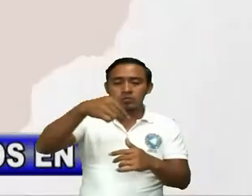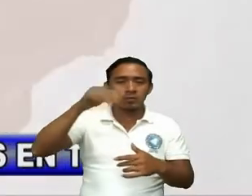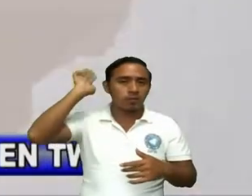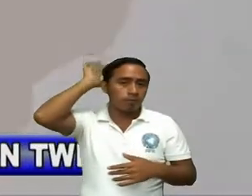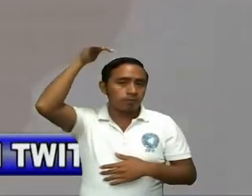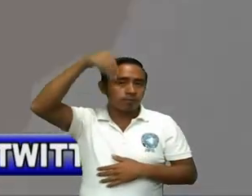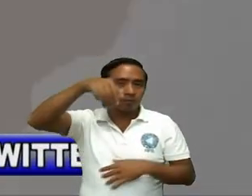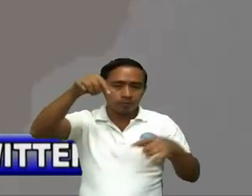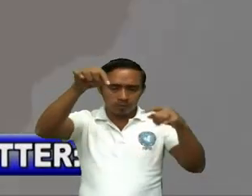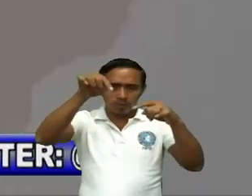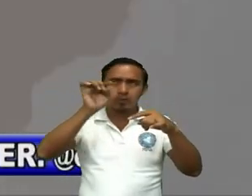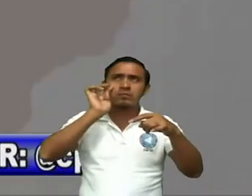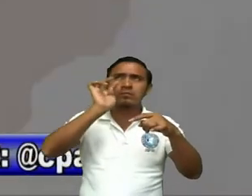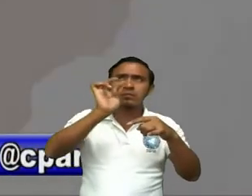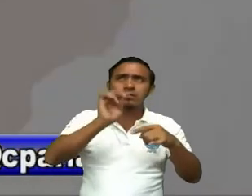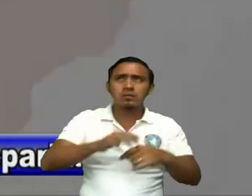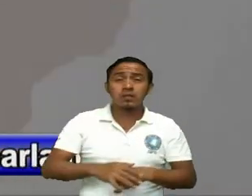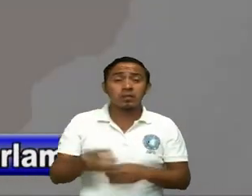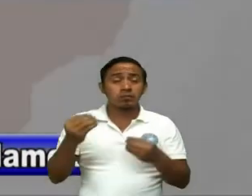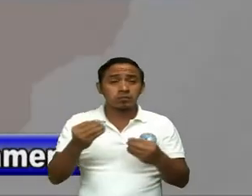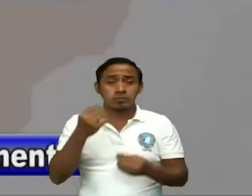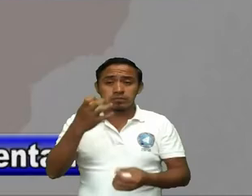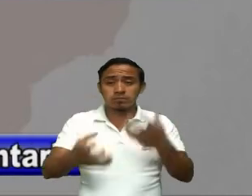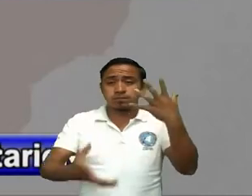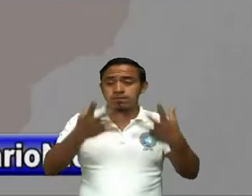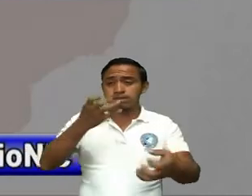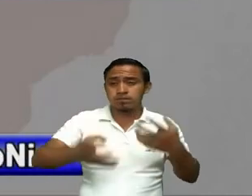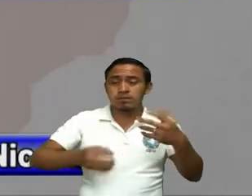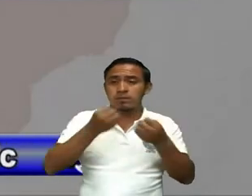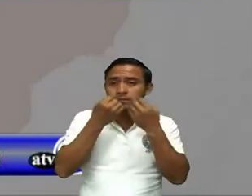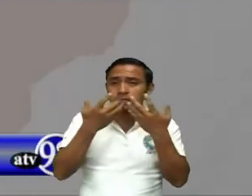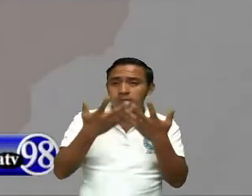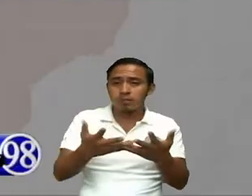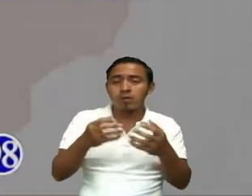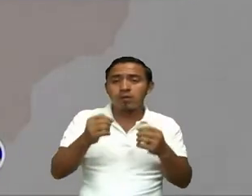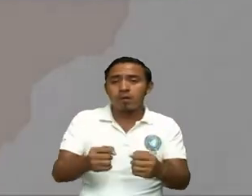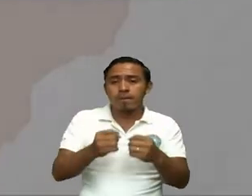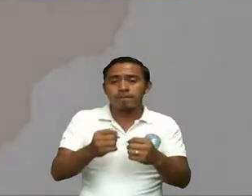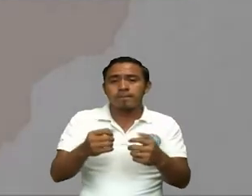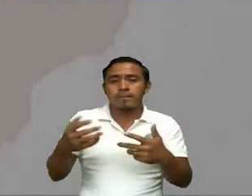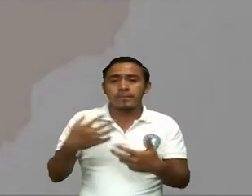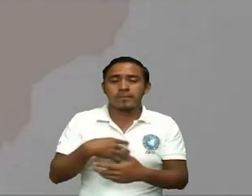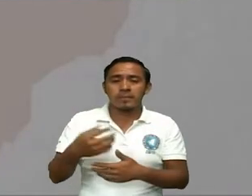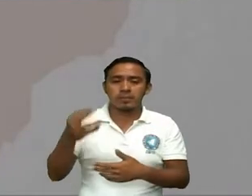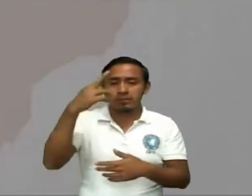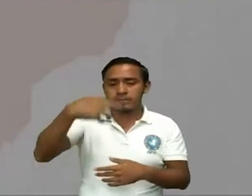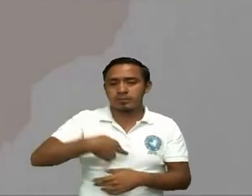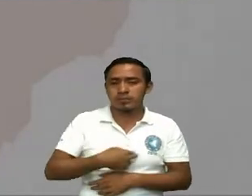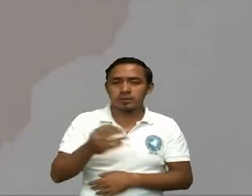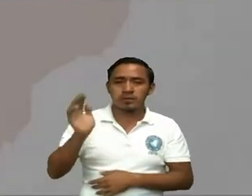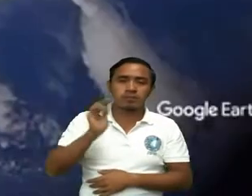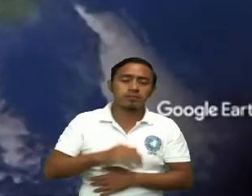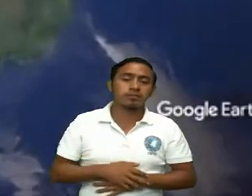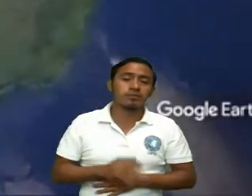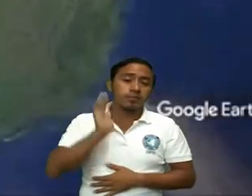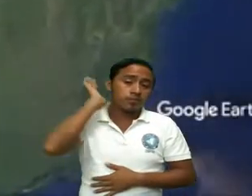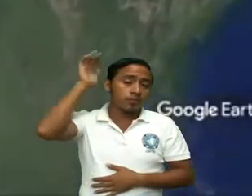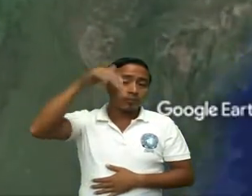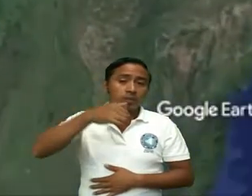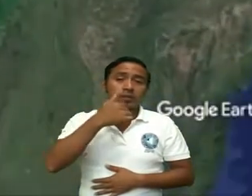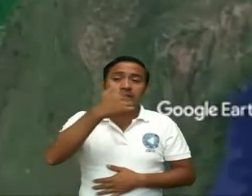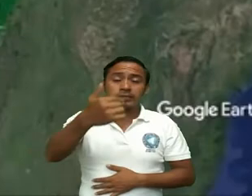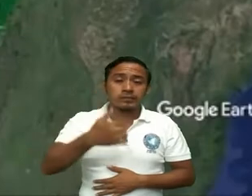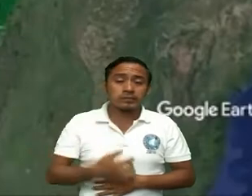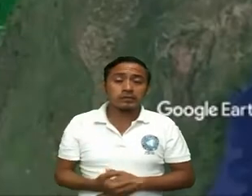Argentina, donde también se están produciendo quemas. Así lo informó un portavoz del Servicio Meteorológico del país austral, quienes